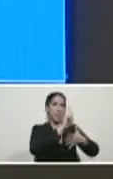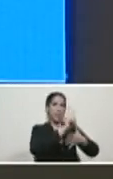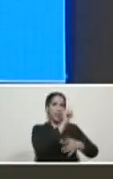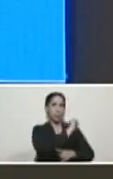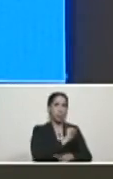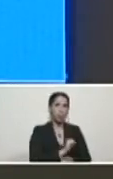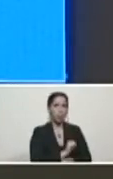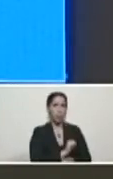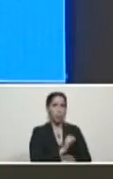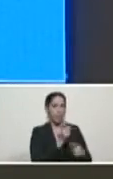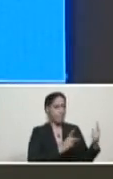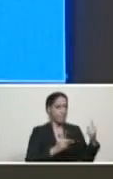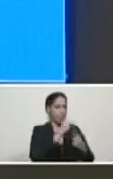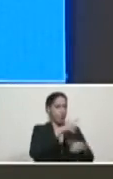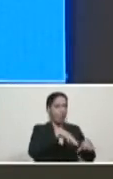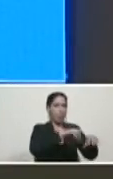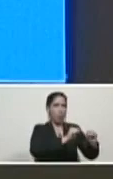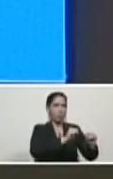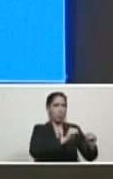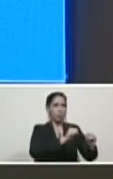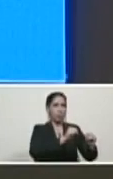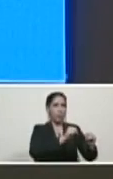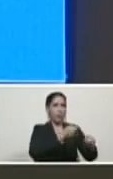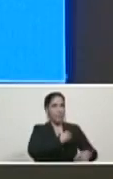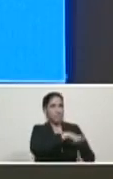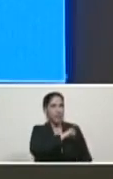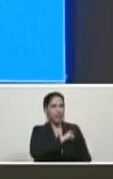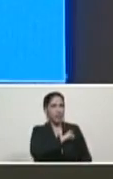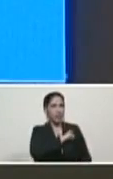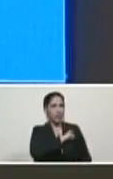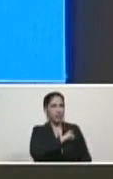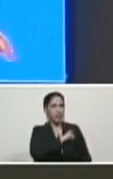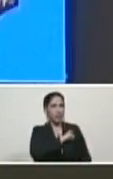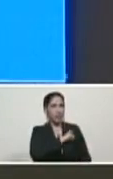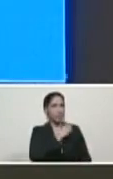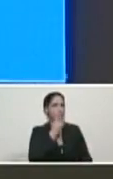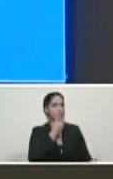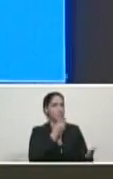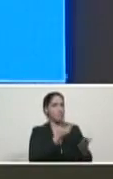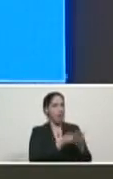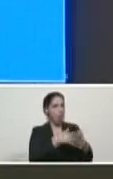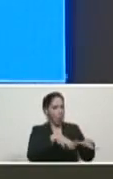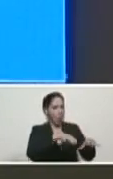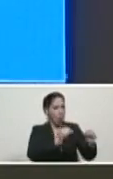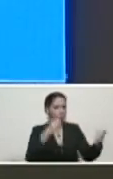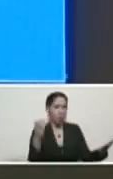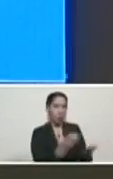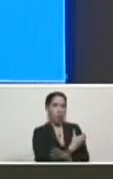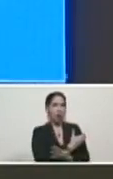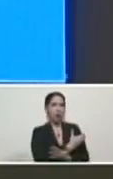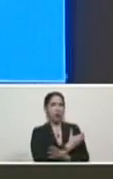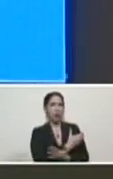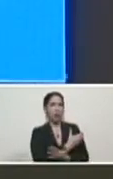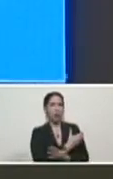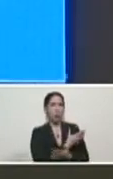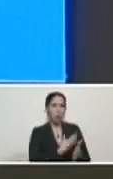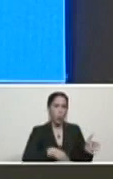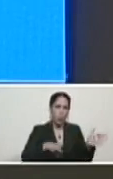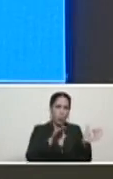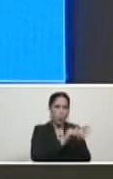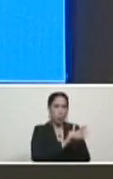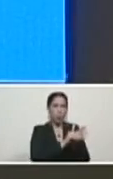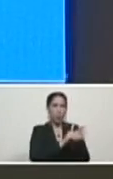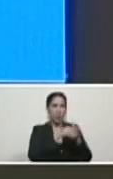y la potencia colonial imperial de España, venir a ocupar y a reimponer la